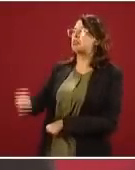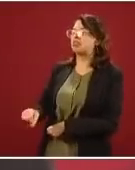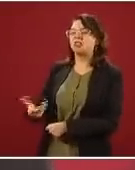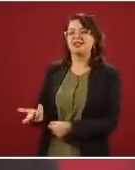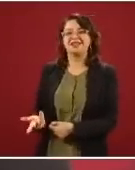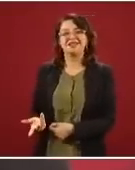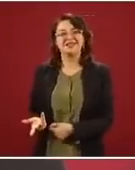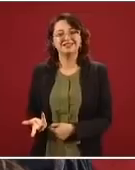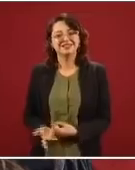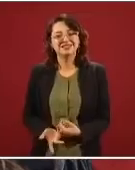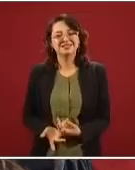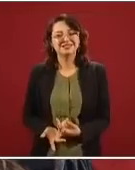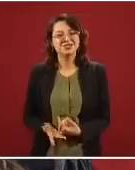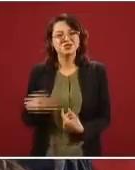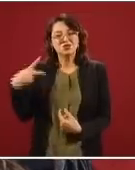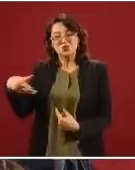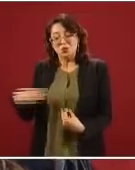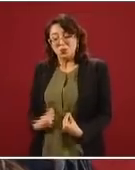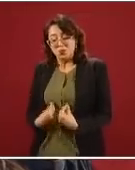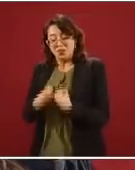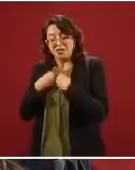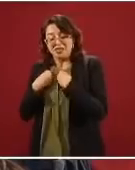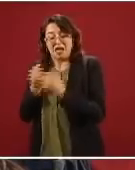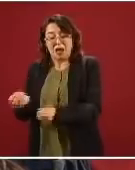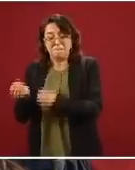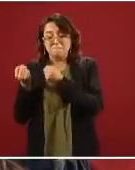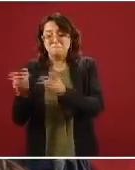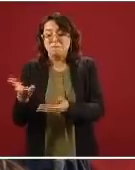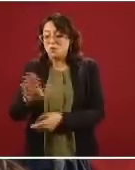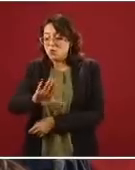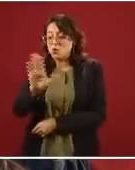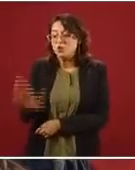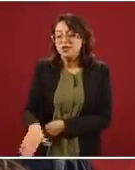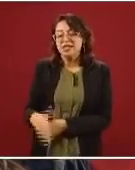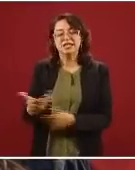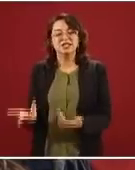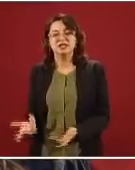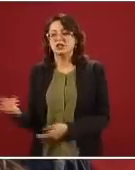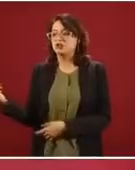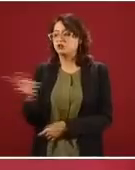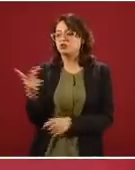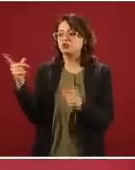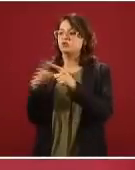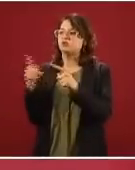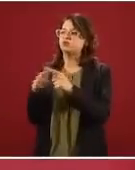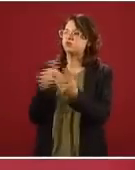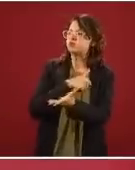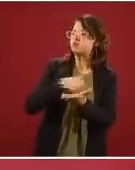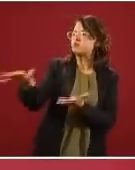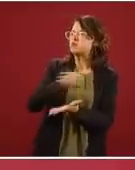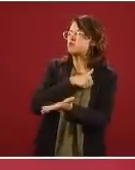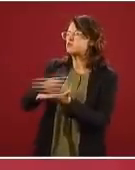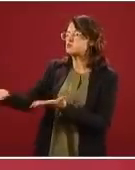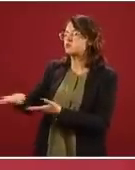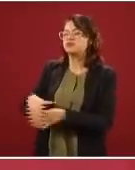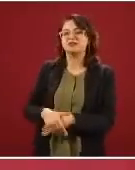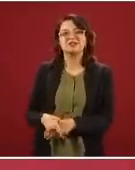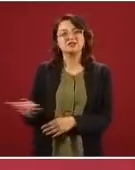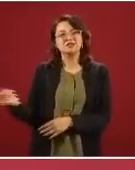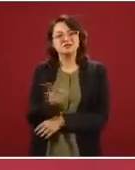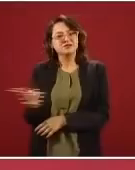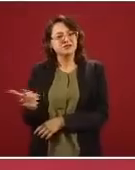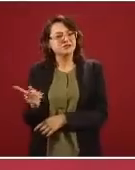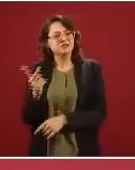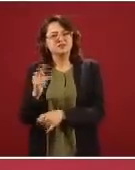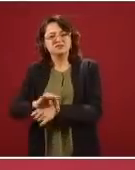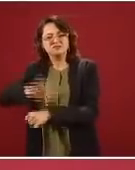Cuando dieron la vida, fueron excomulgados los dos curas por luchar en favor